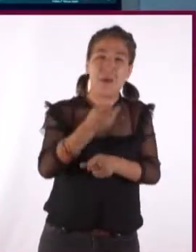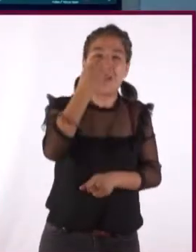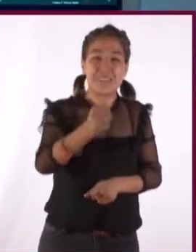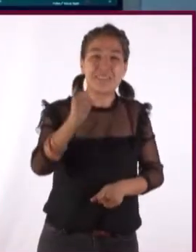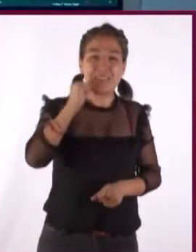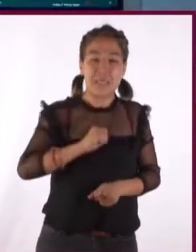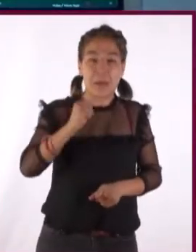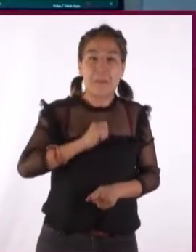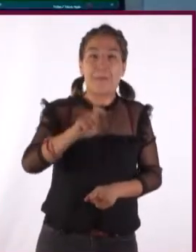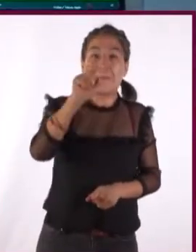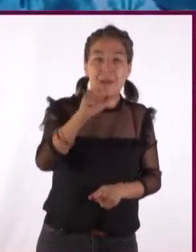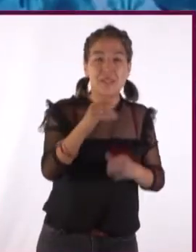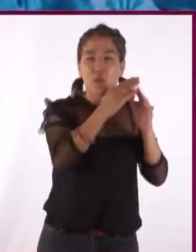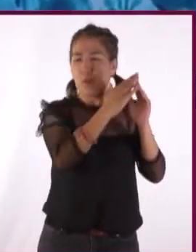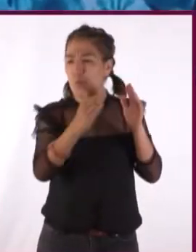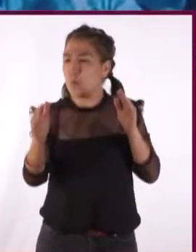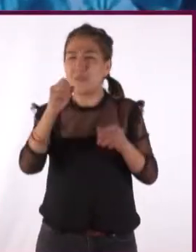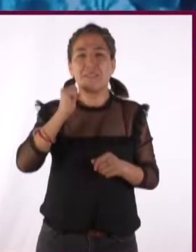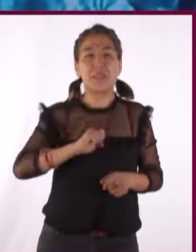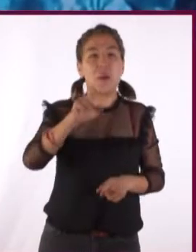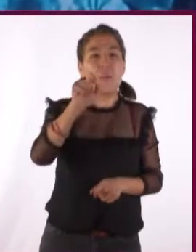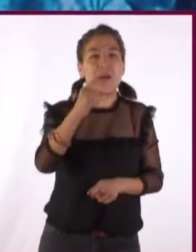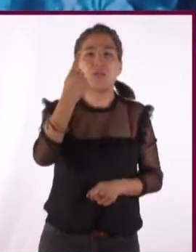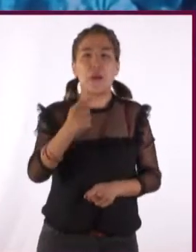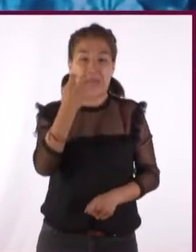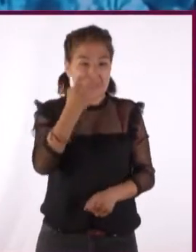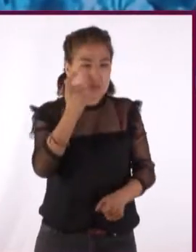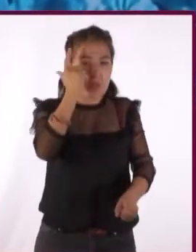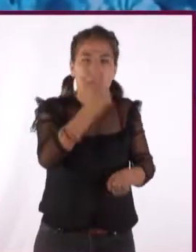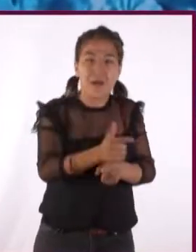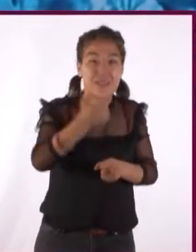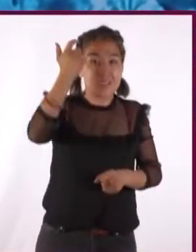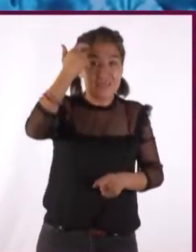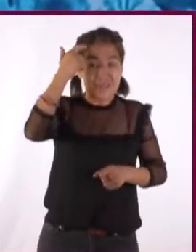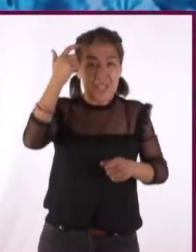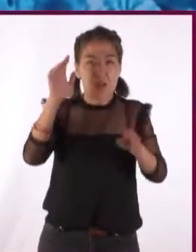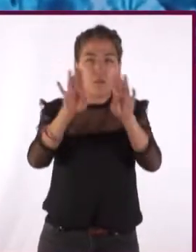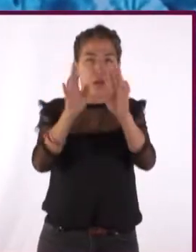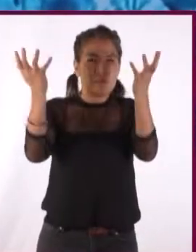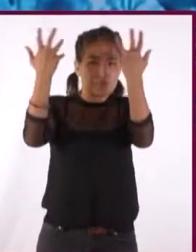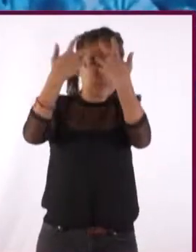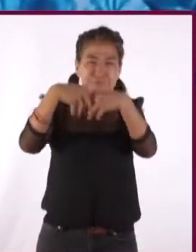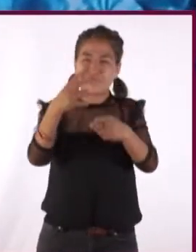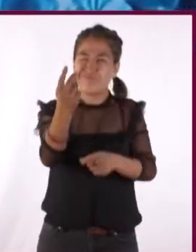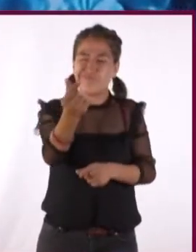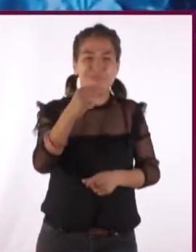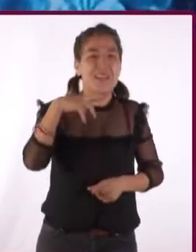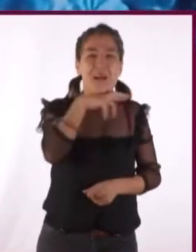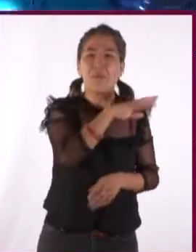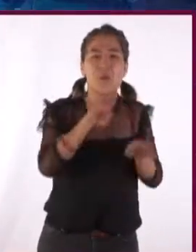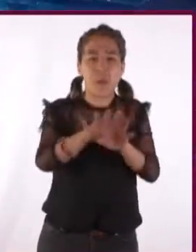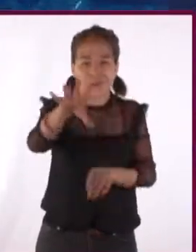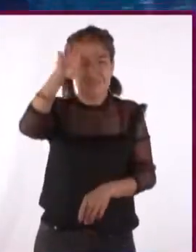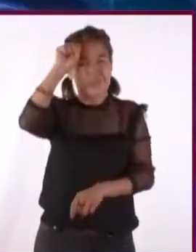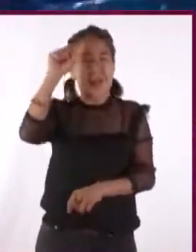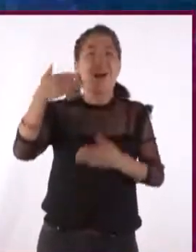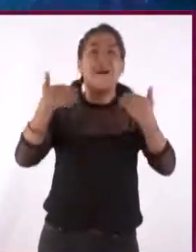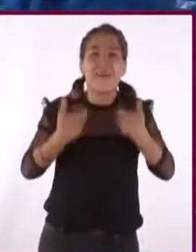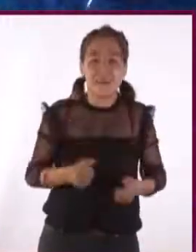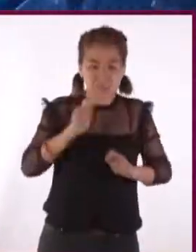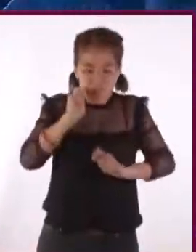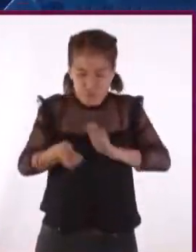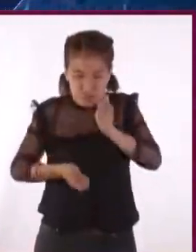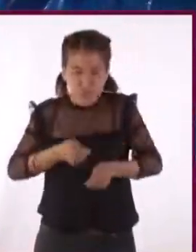siglo XX y lo que va del XXI, se descubrió que el cerebro suele hacer conclusiones rápidas, tomar atajos